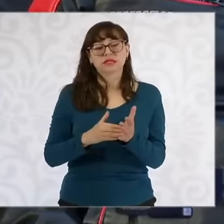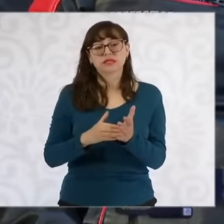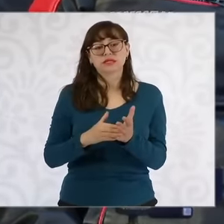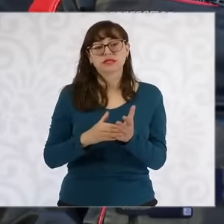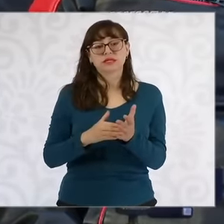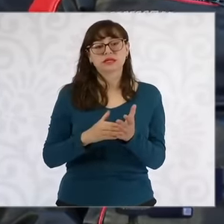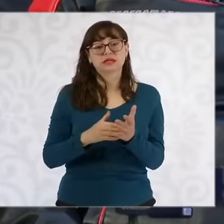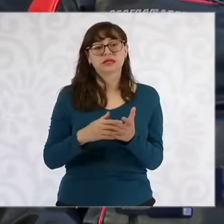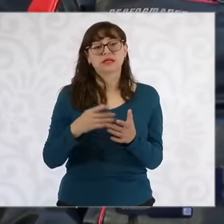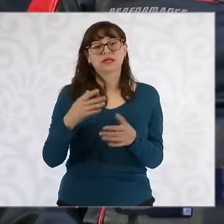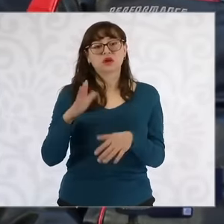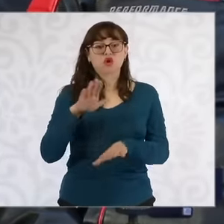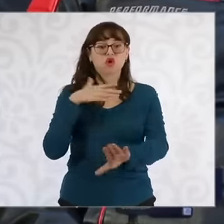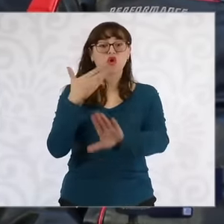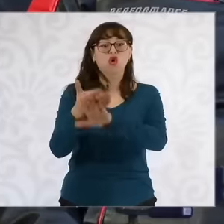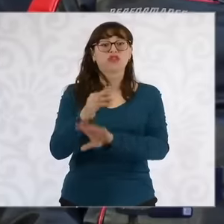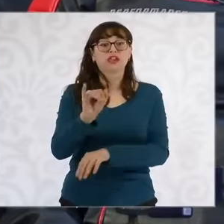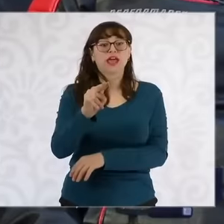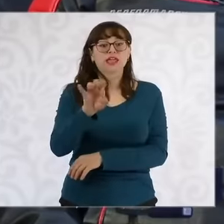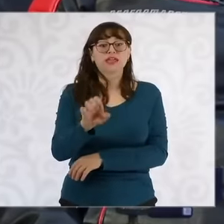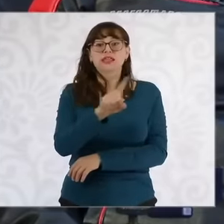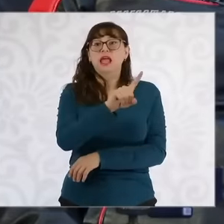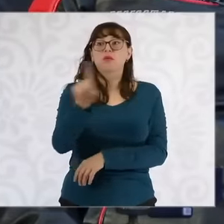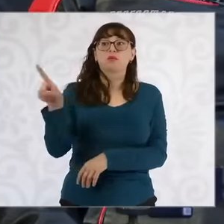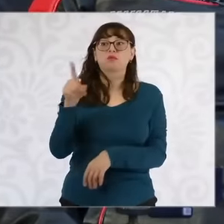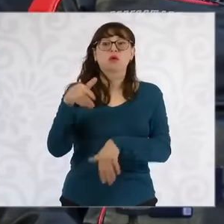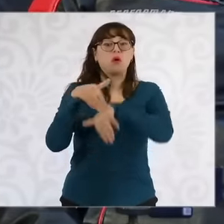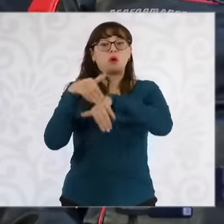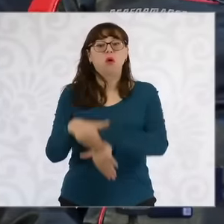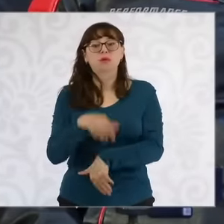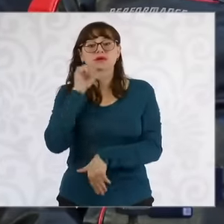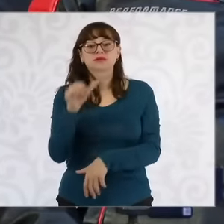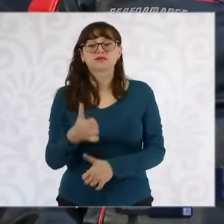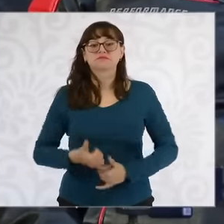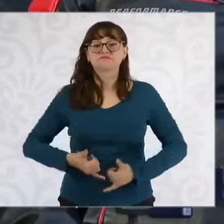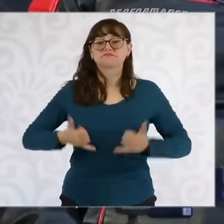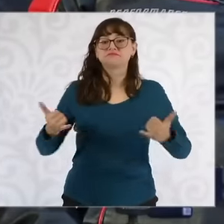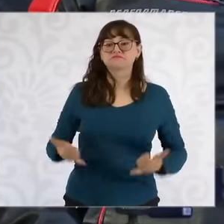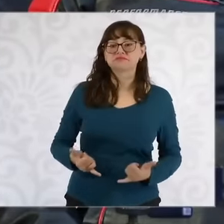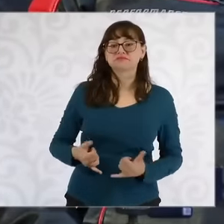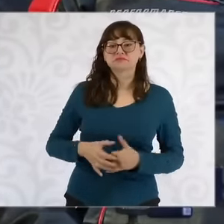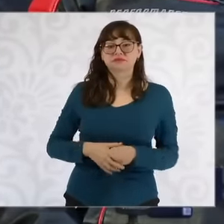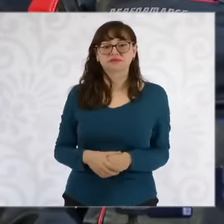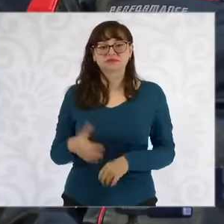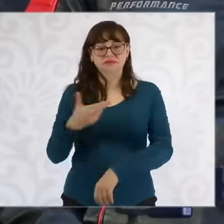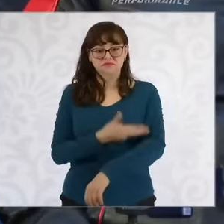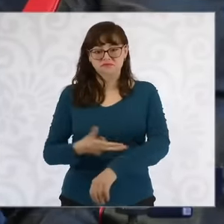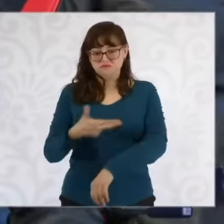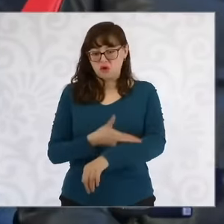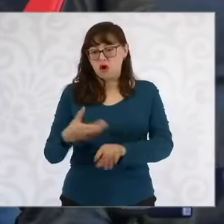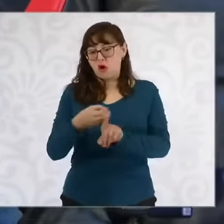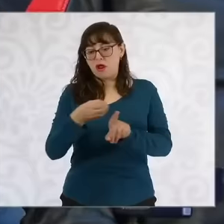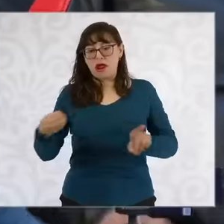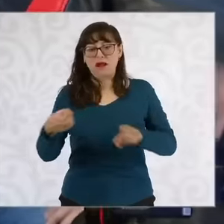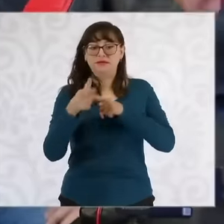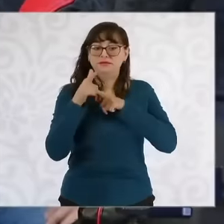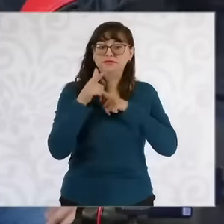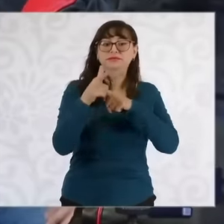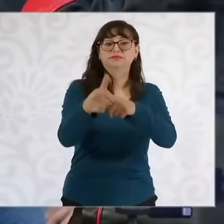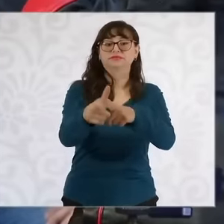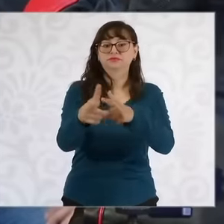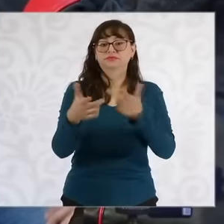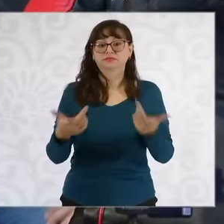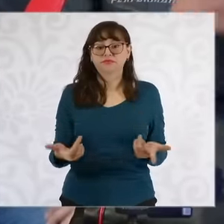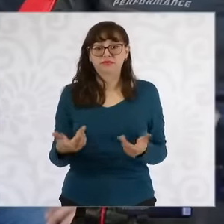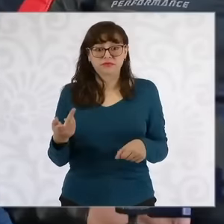54,285 pesos, a los integrantes del INE porque no se acató esta suspensión de la organización precisamente de las elecciones que se dijo por parte del